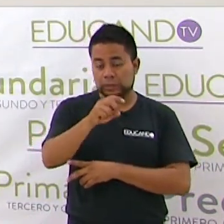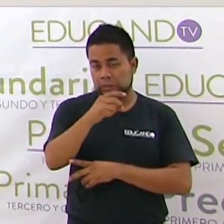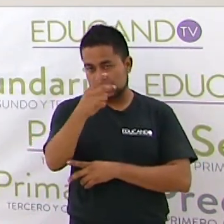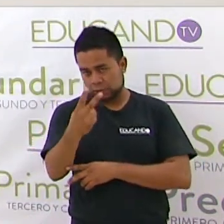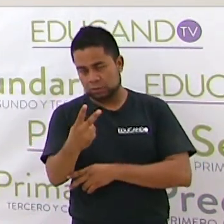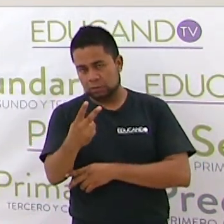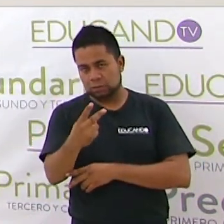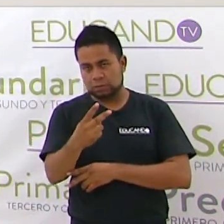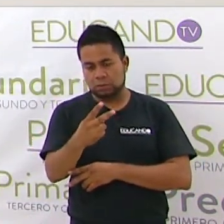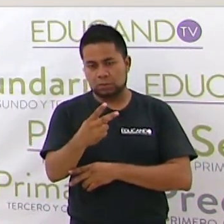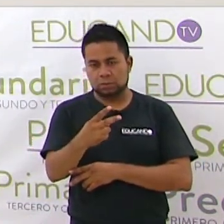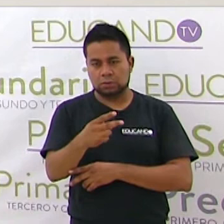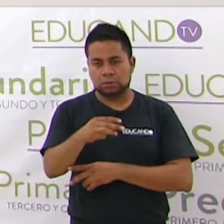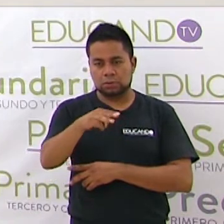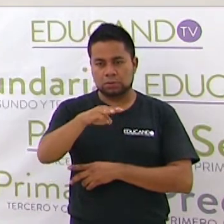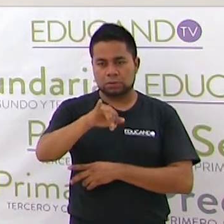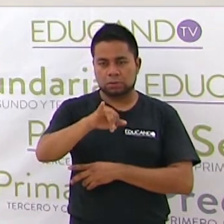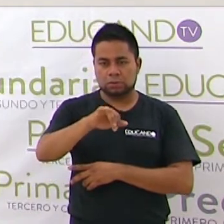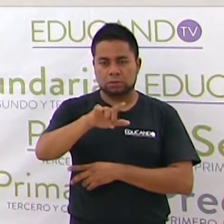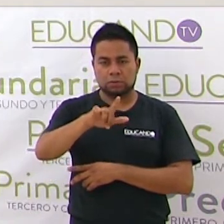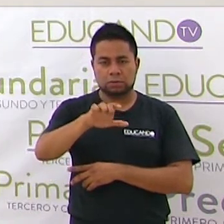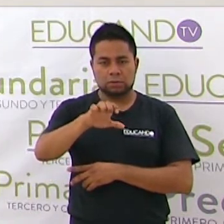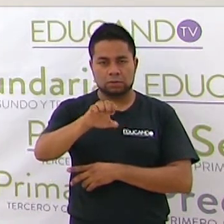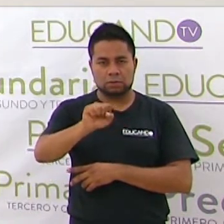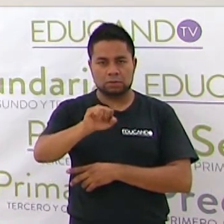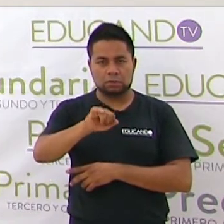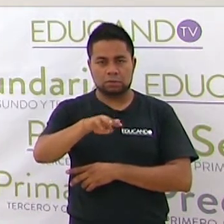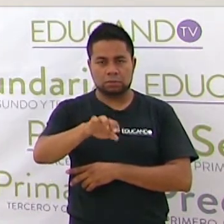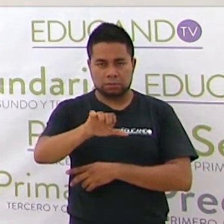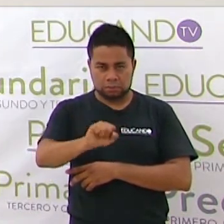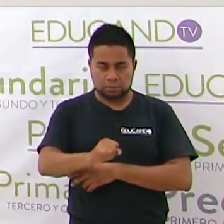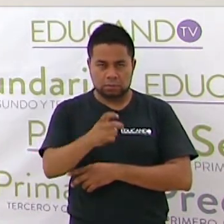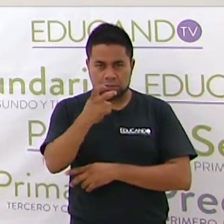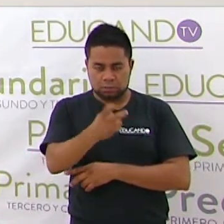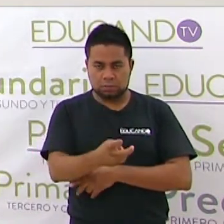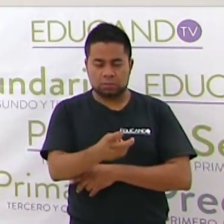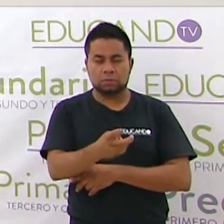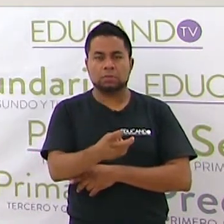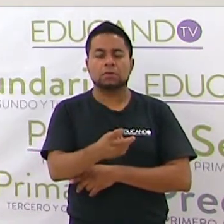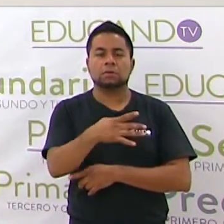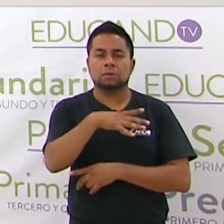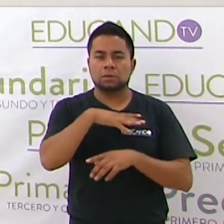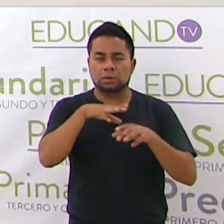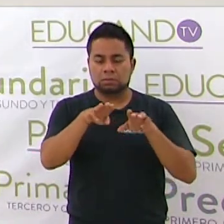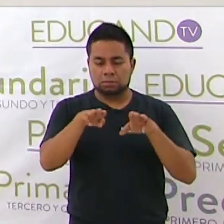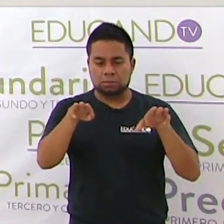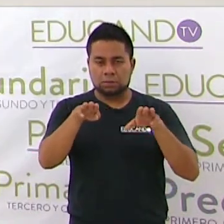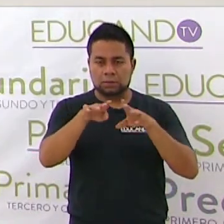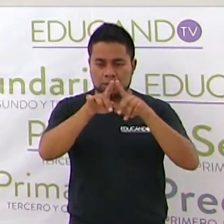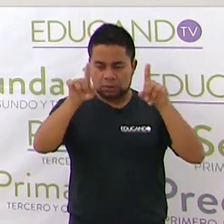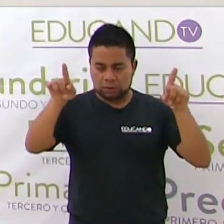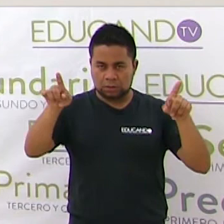.832 milésimos. Ahí lo tenemos. Esto es lo que mide el diámetro